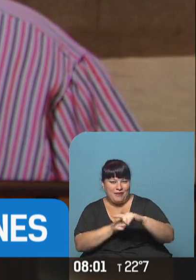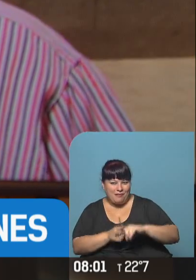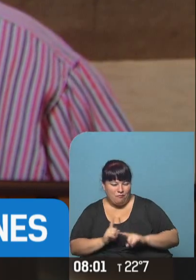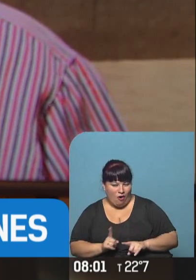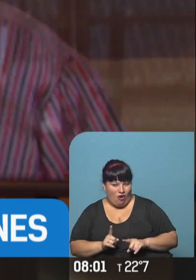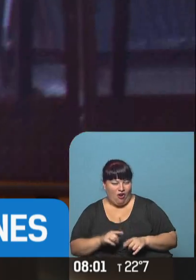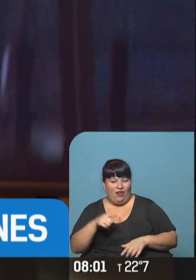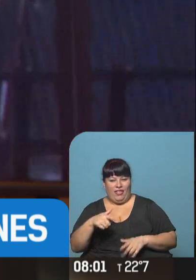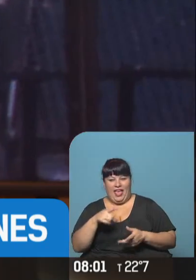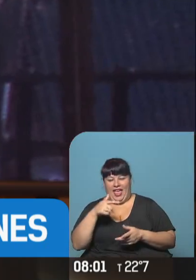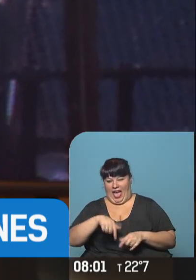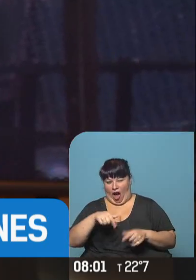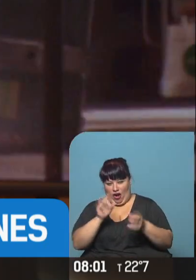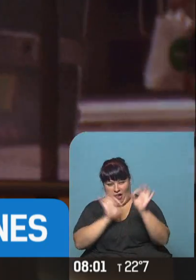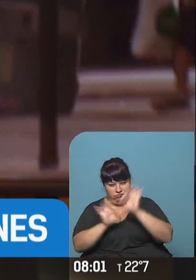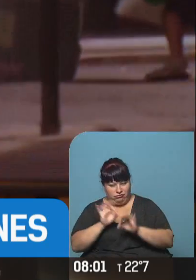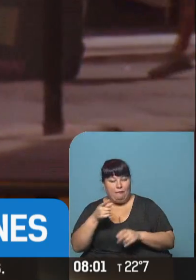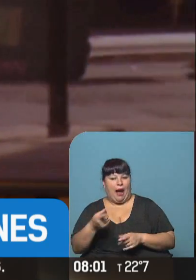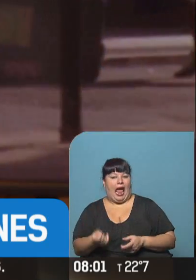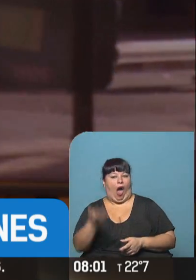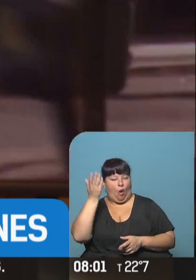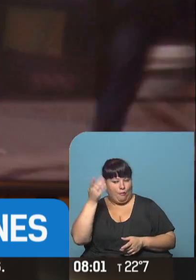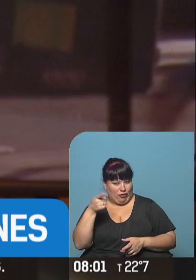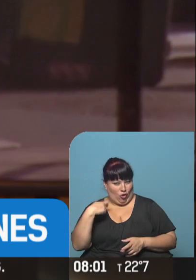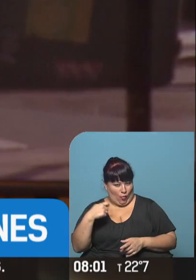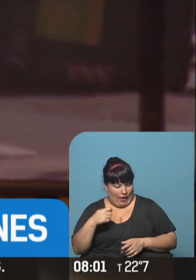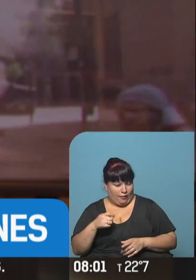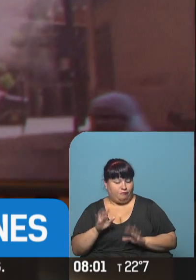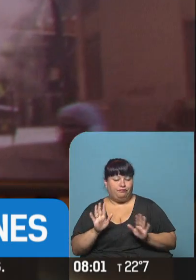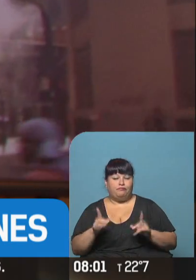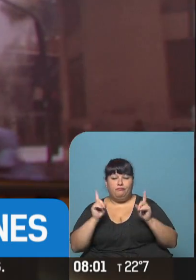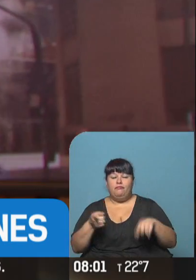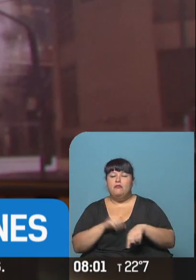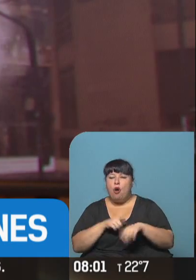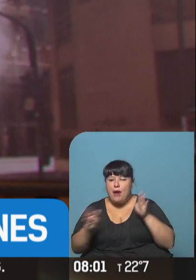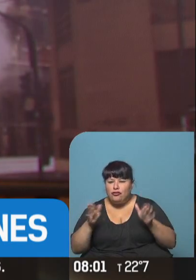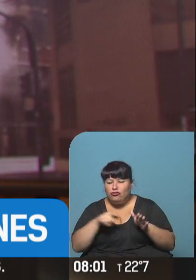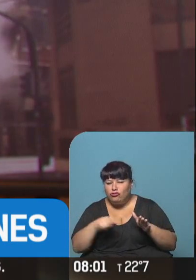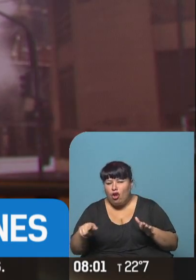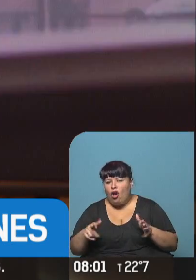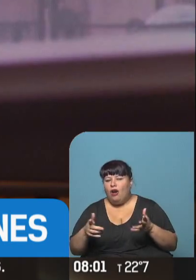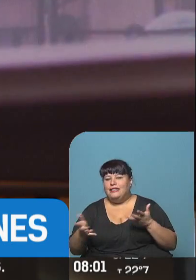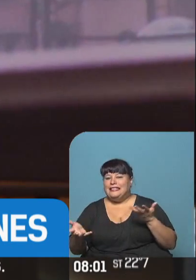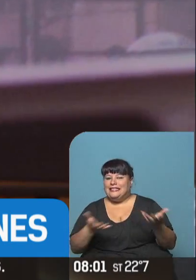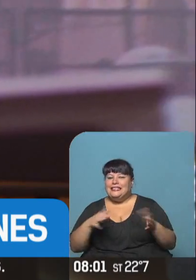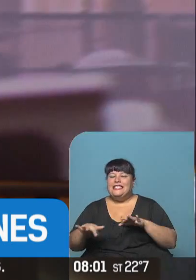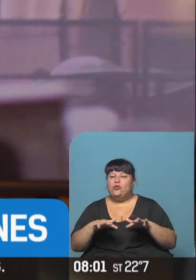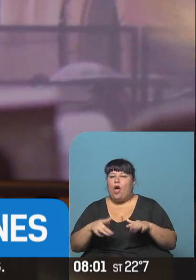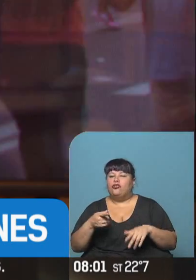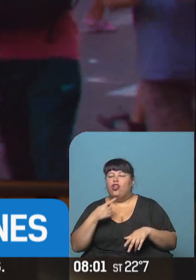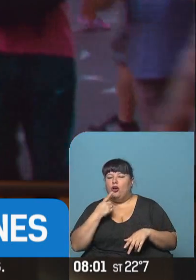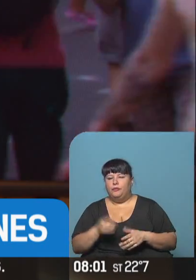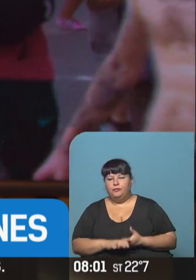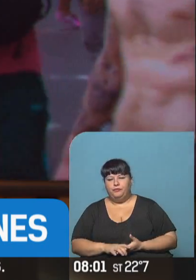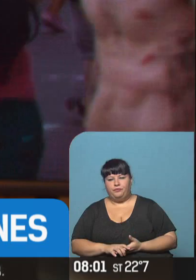Haciendo el cómputo de la fórmula actual para sacar el aumento a los jubilados. Pero en el medio hay una situación que se plantea